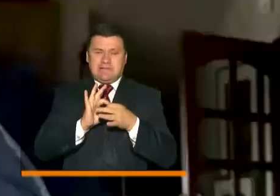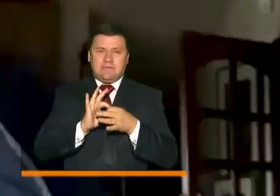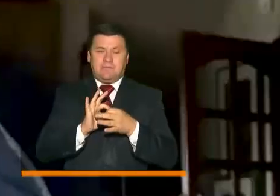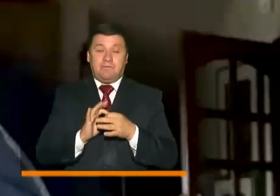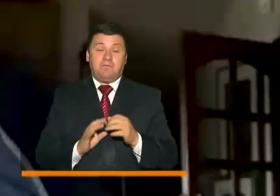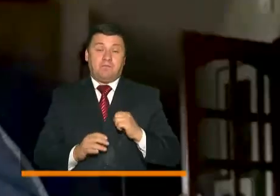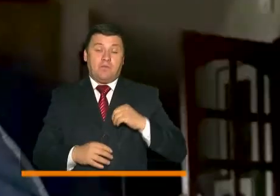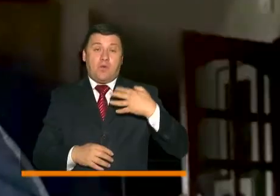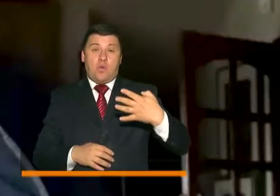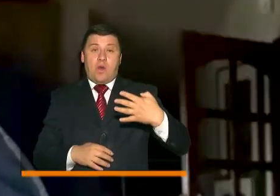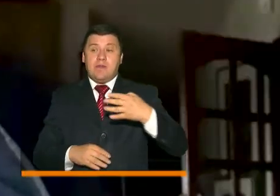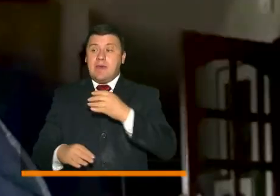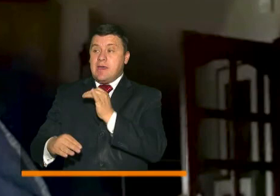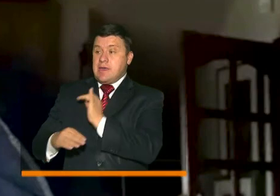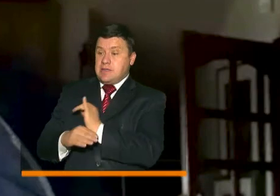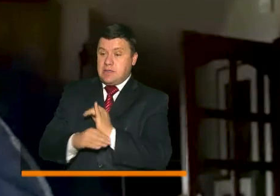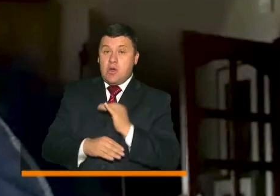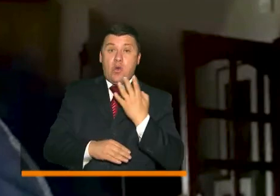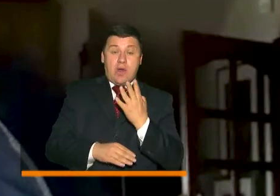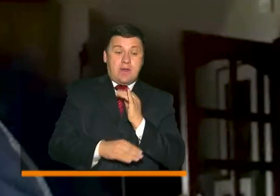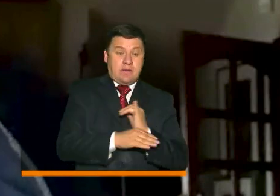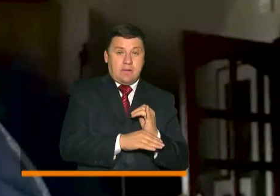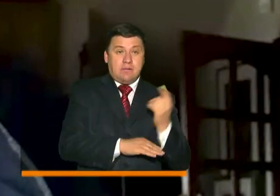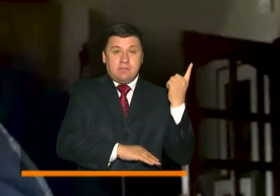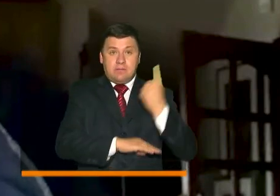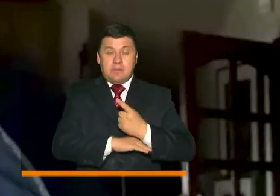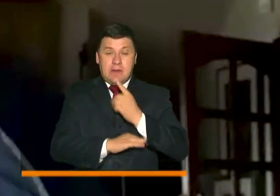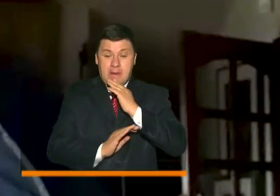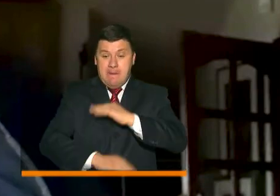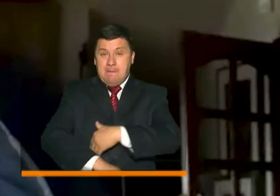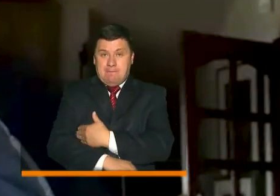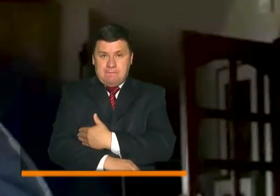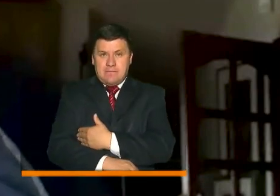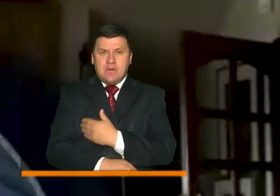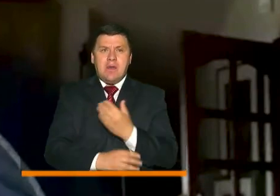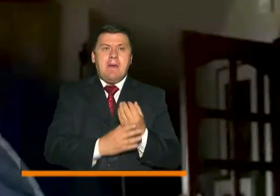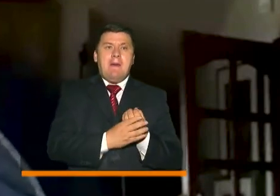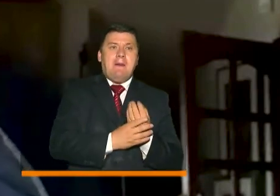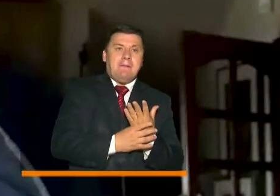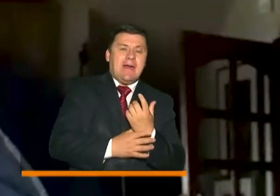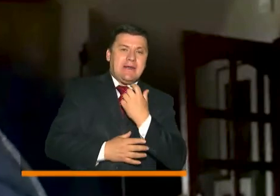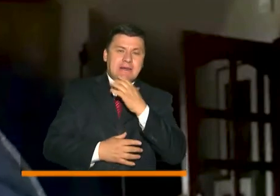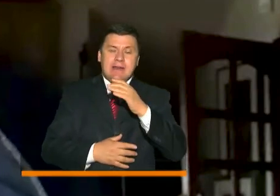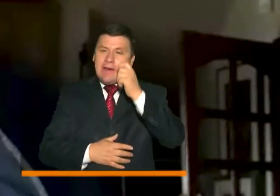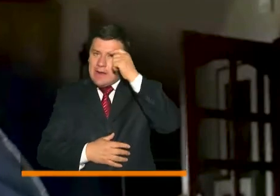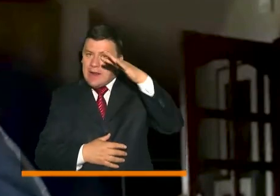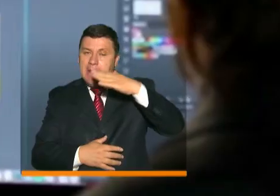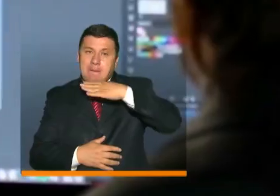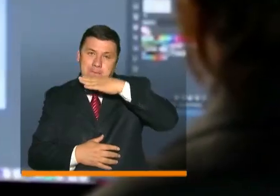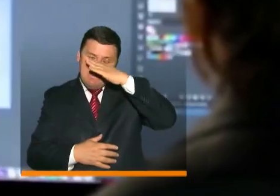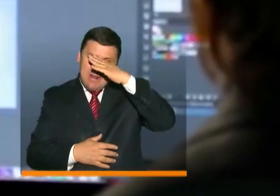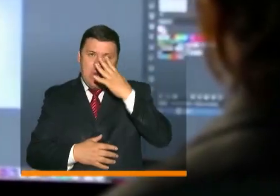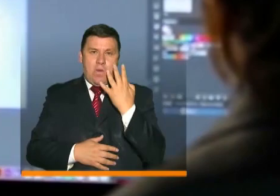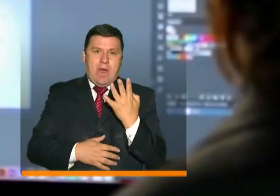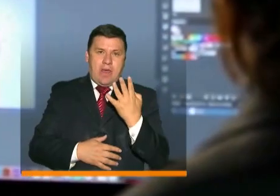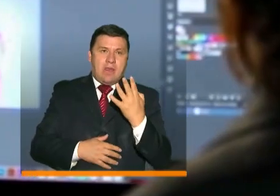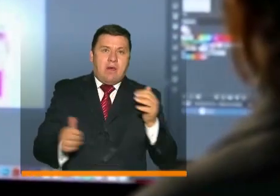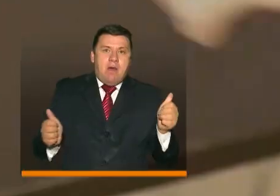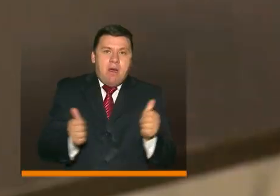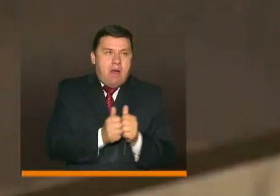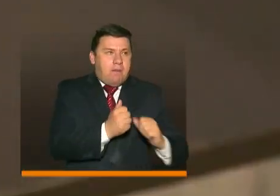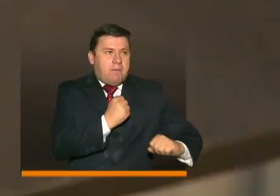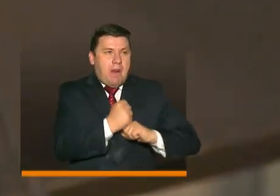las 4 instituciones que nos ha asignado el Ministerio en Pasto, en Ciénaga, en Cartagena y en Medellín. Con este